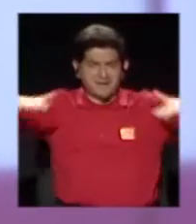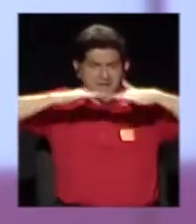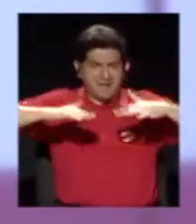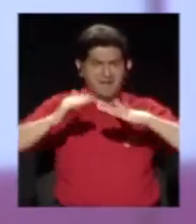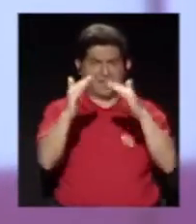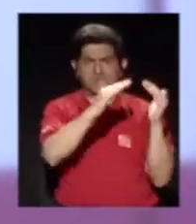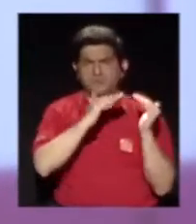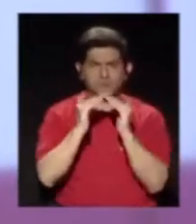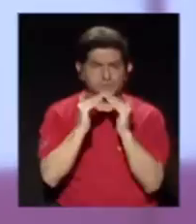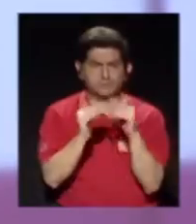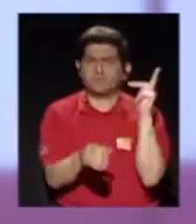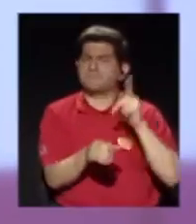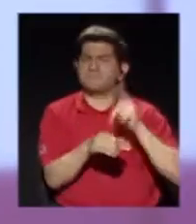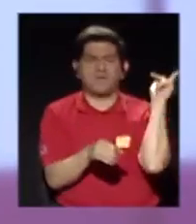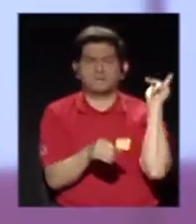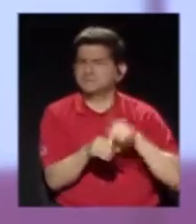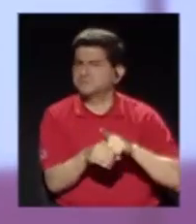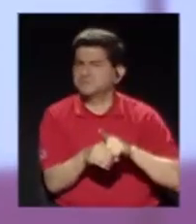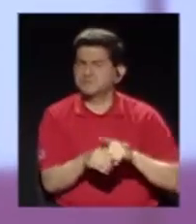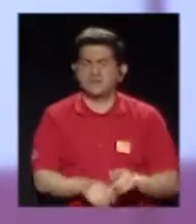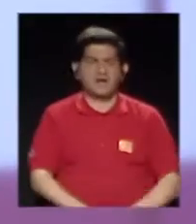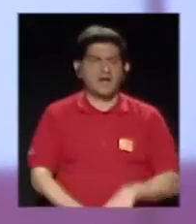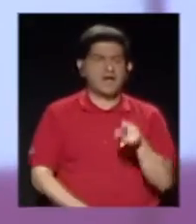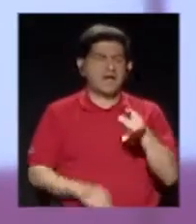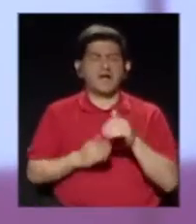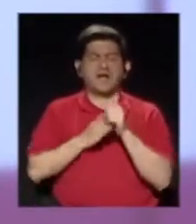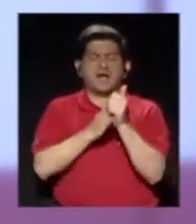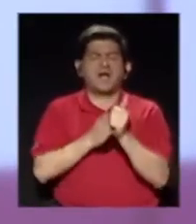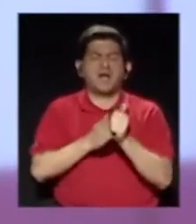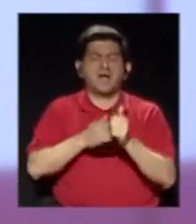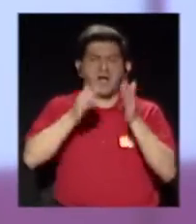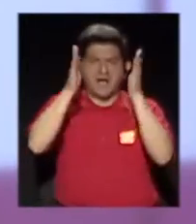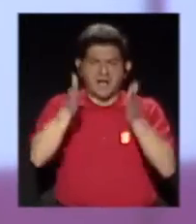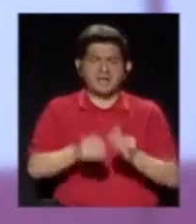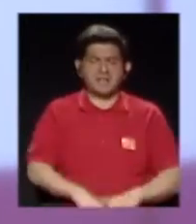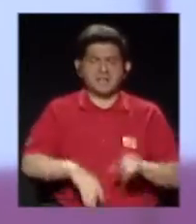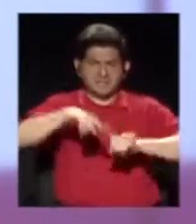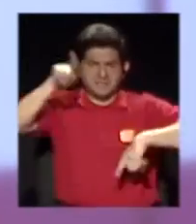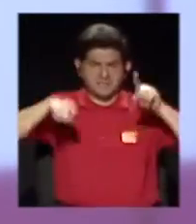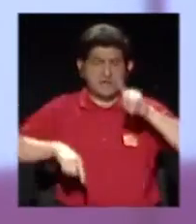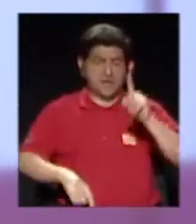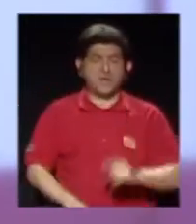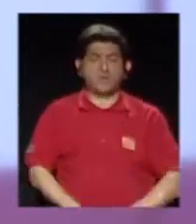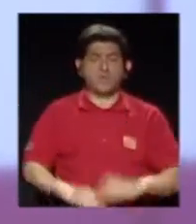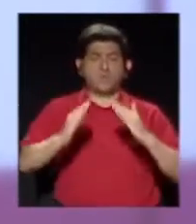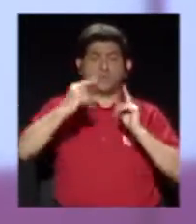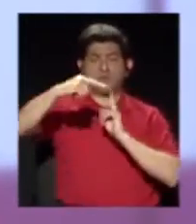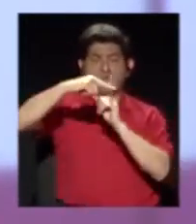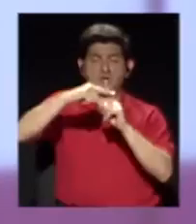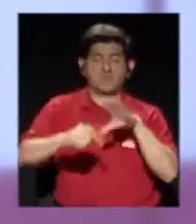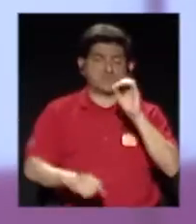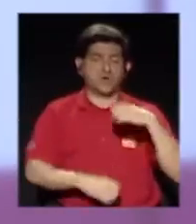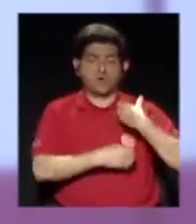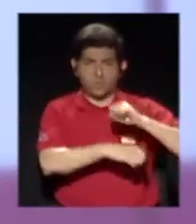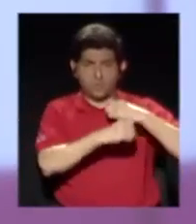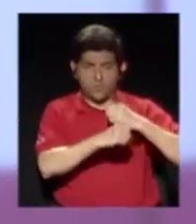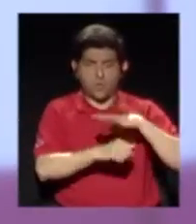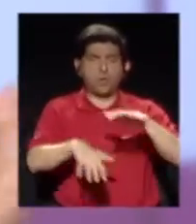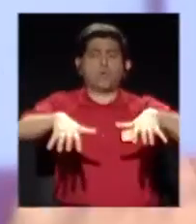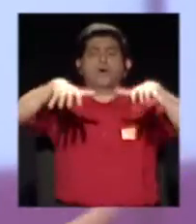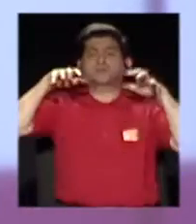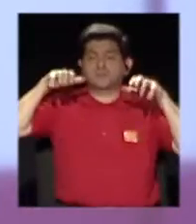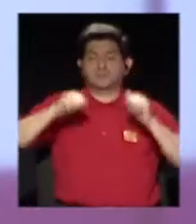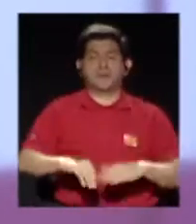comunitarios participar al líder de la diversidad en una iglesia en un cabildo en una asamblea mucho